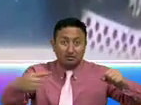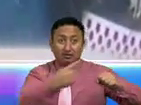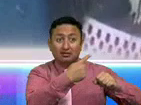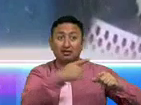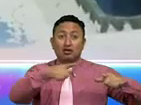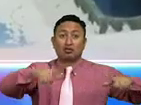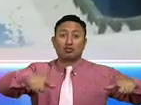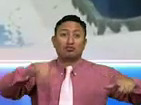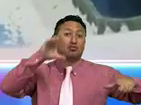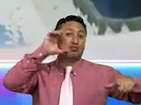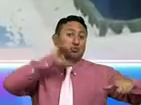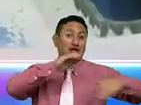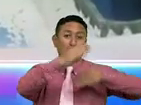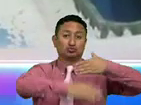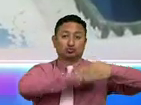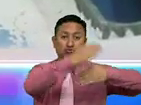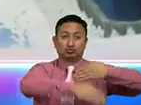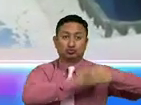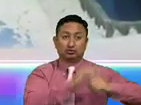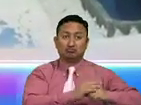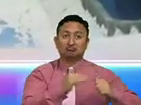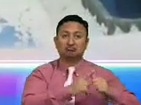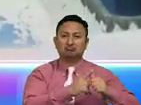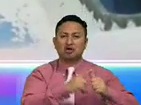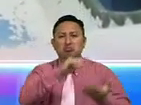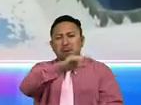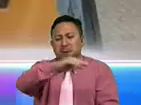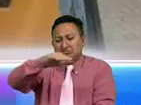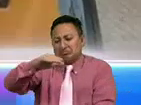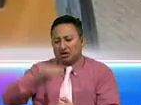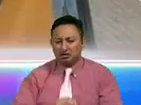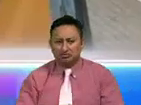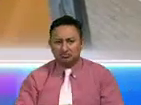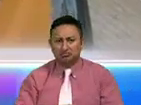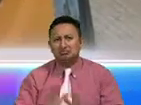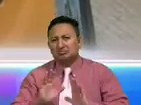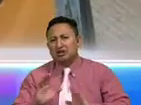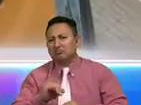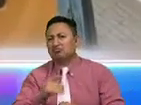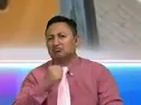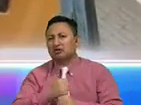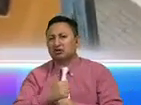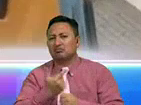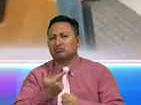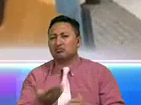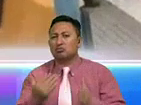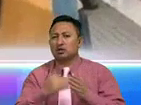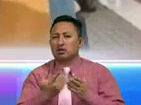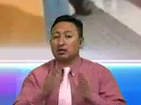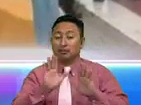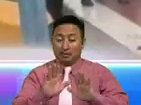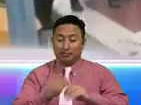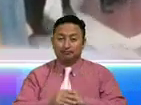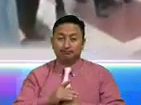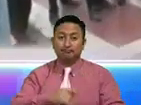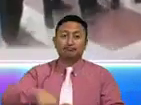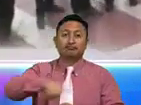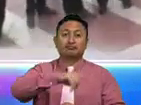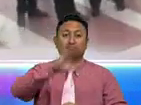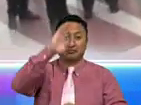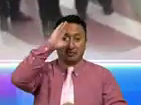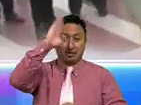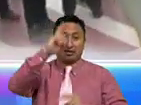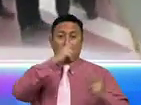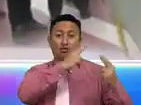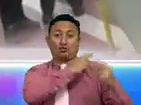embalaje. En primera instancia encontraron unos pocos paquetes. Para realizar un trabajo minucioso, la embarcación fue llevada hasta las instalaciones del